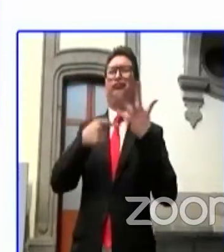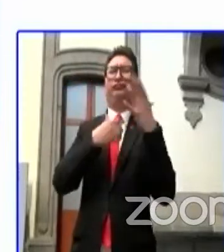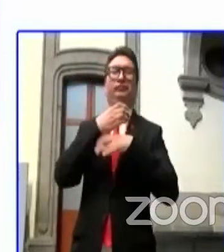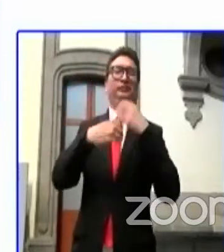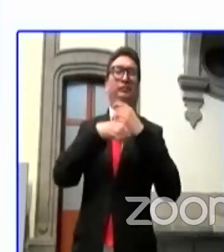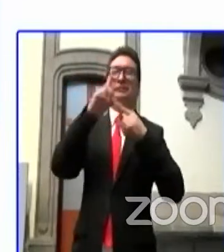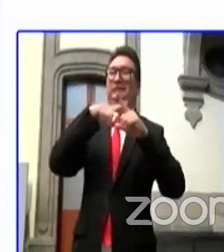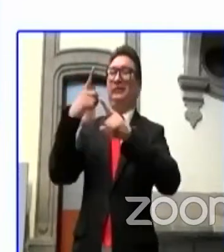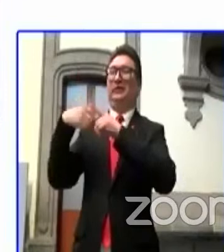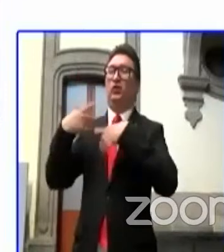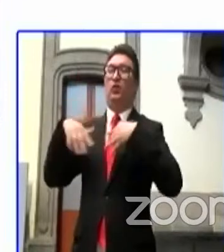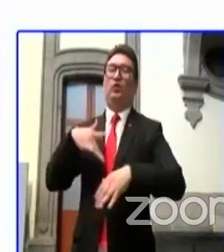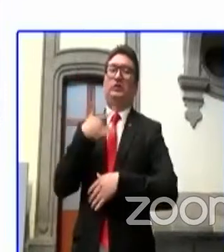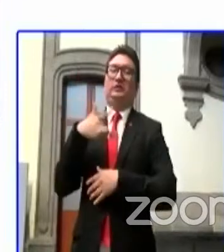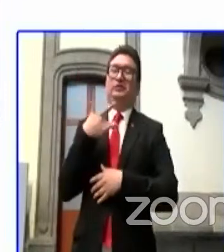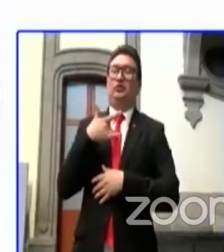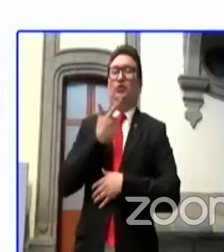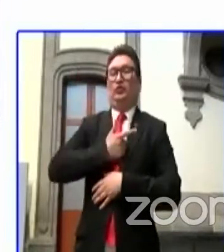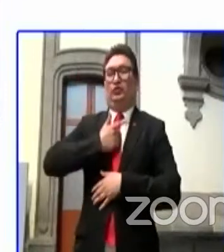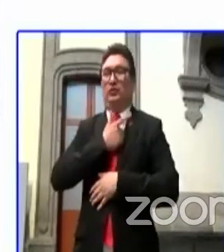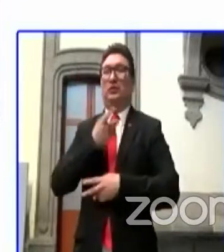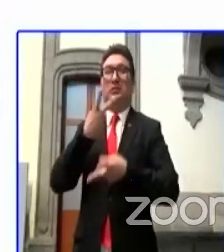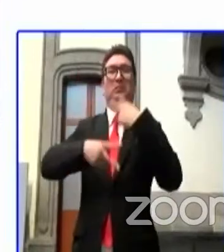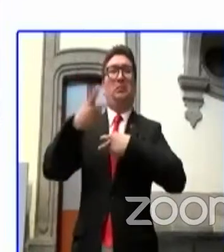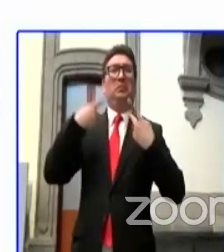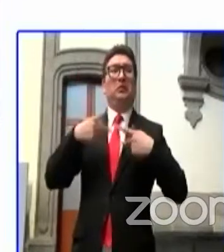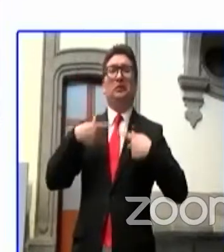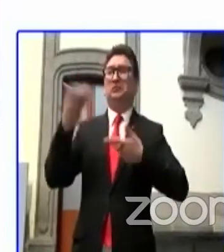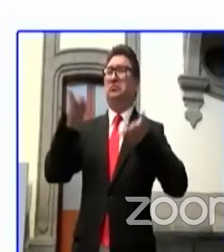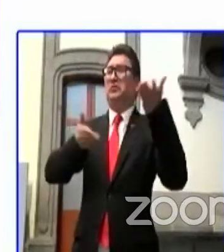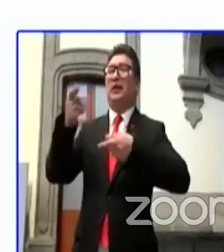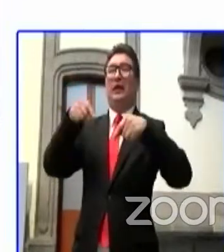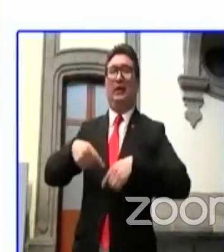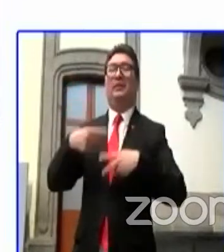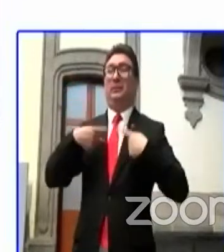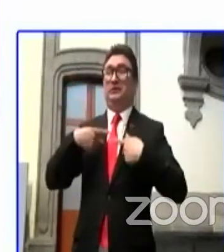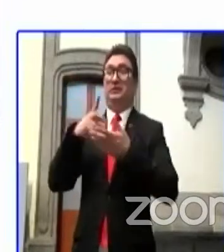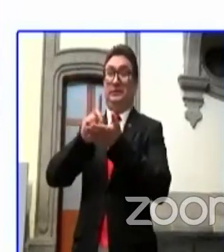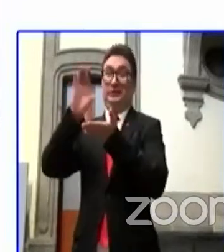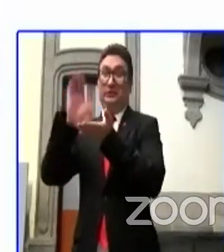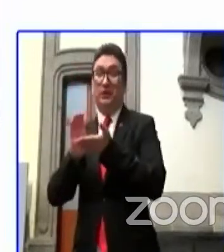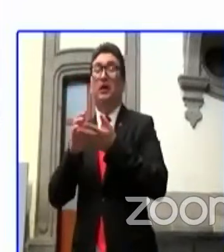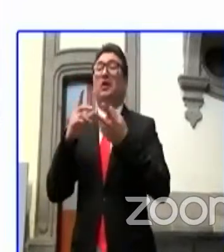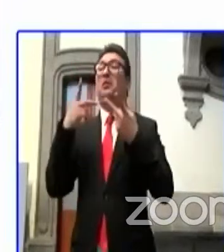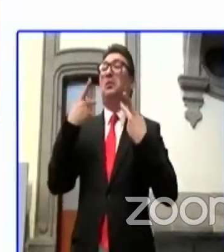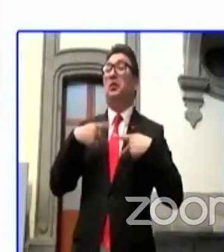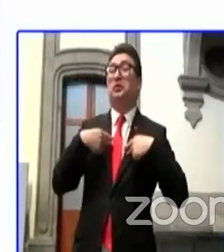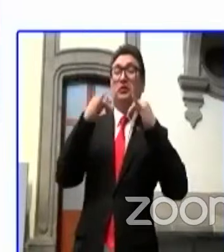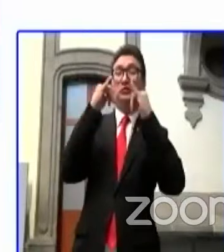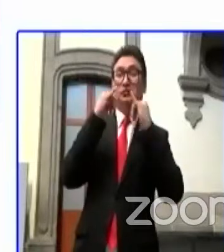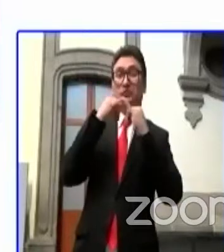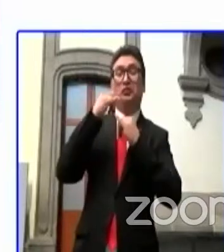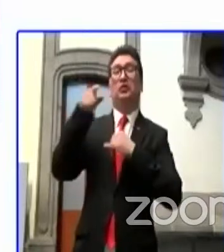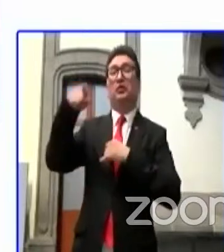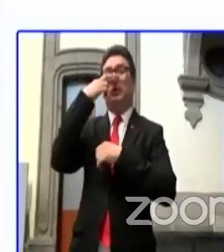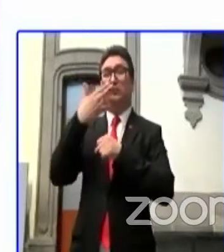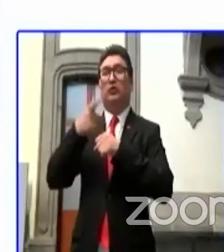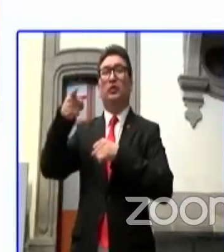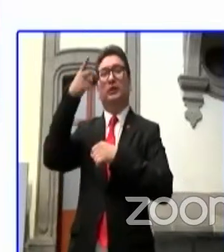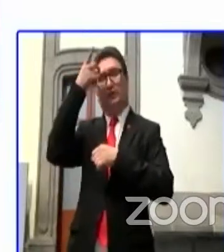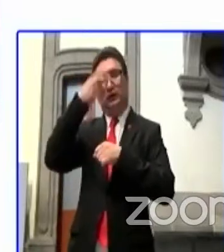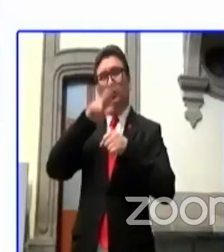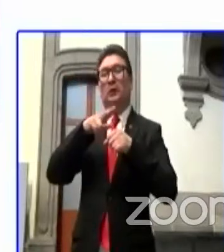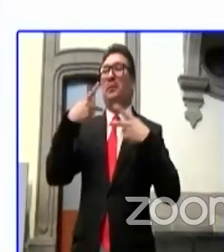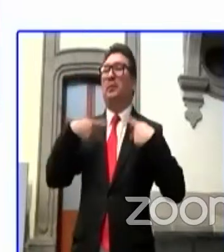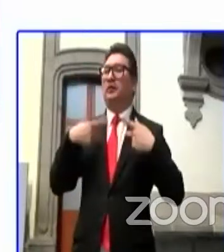mucho gusto recibir a las personas con discapacidad, a las y los titulares de los institutos de las personas